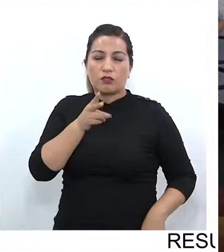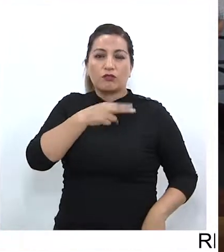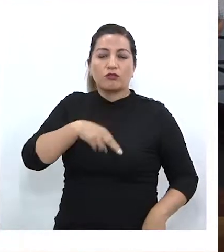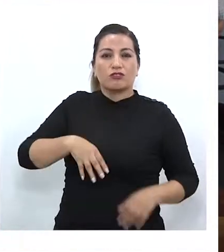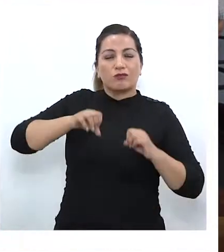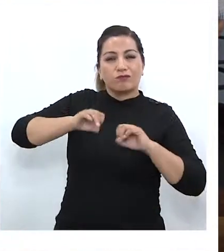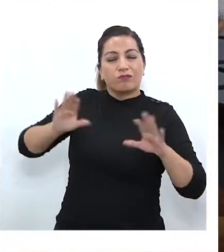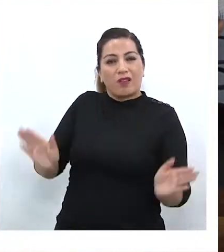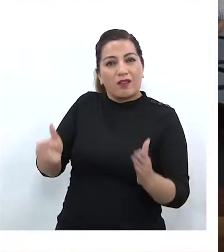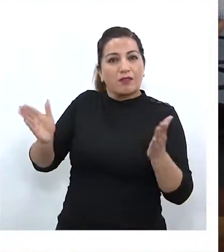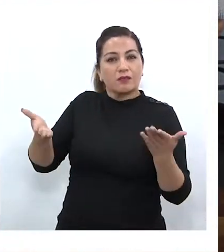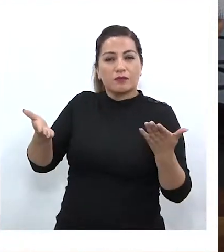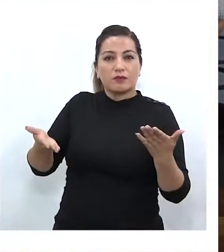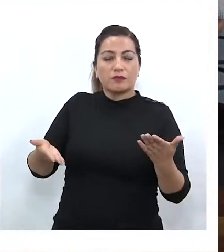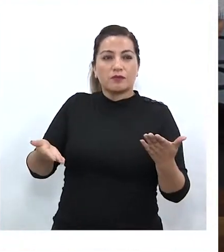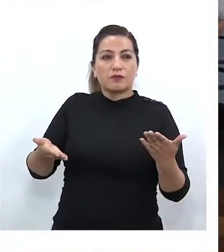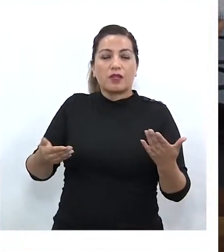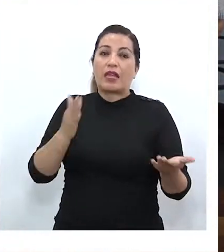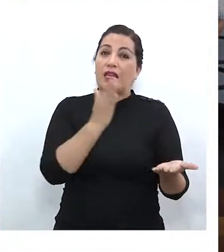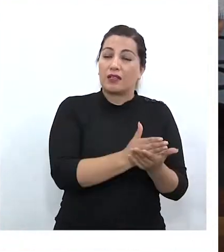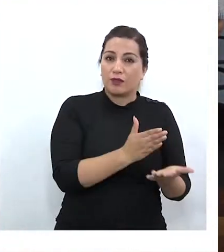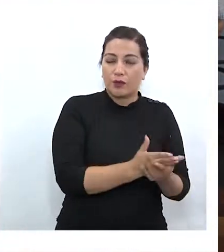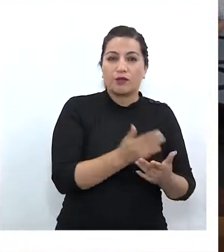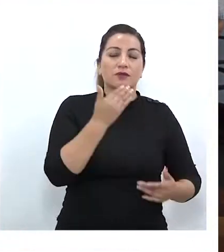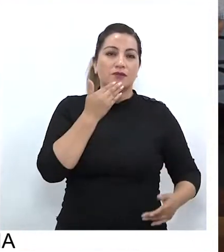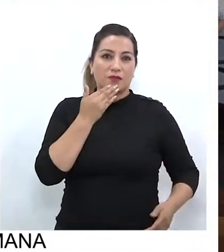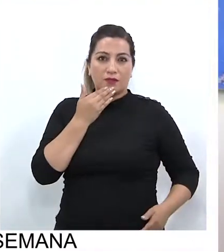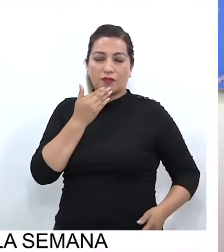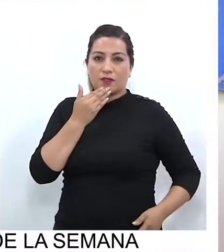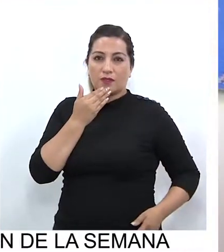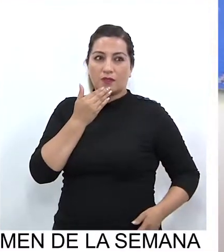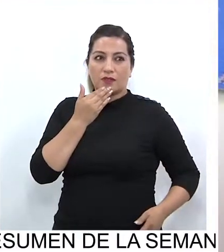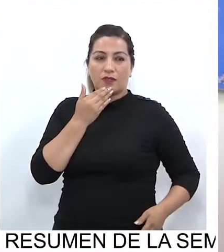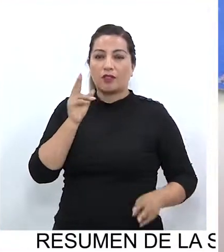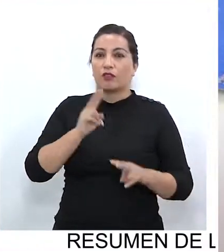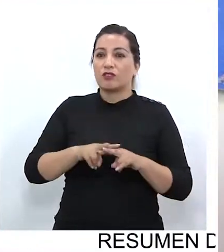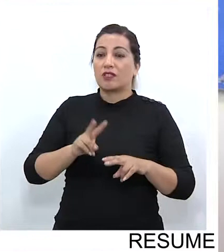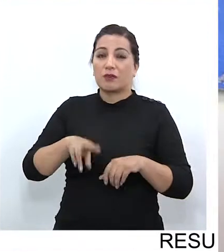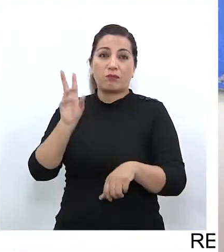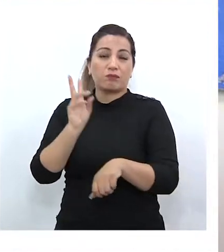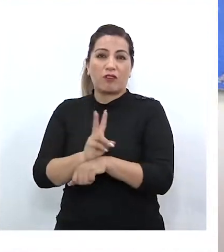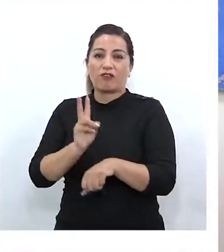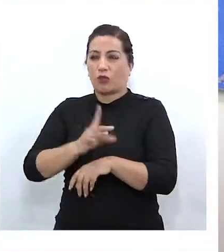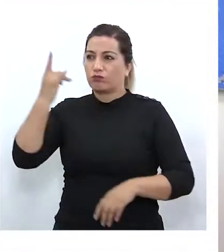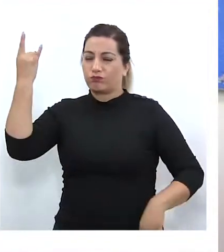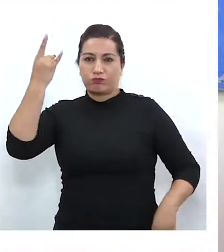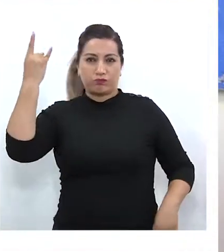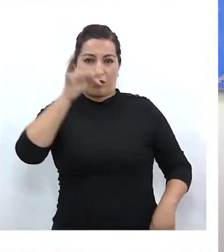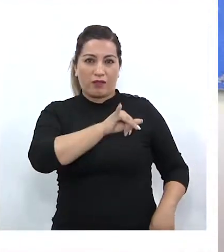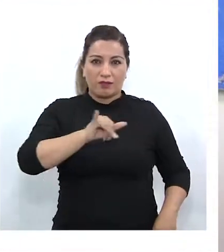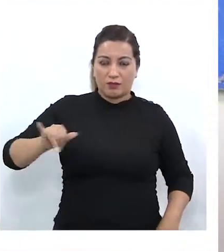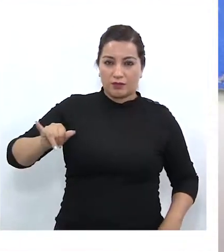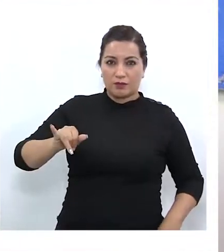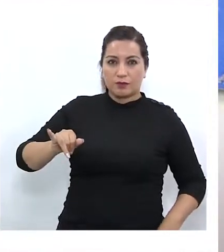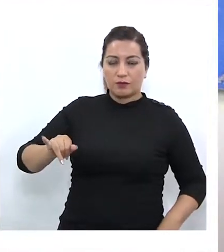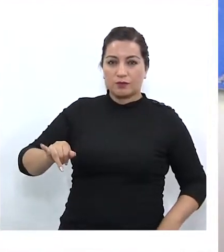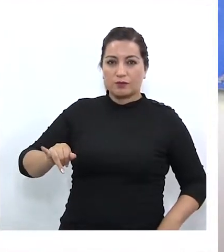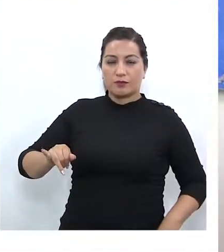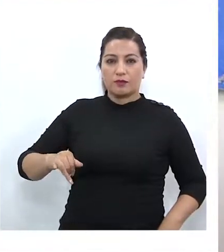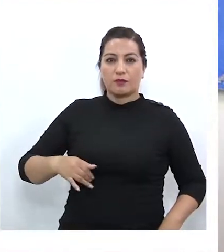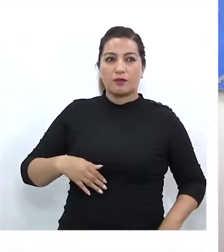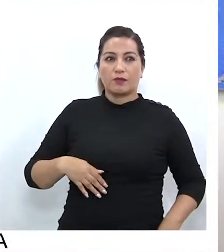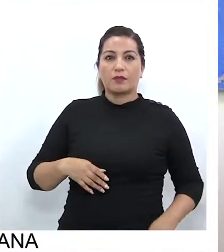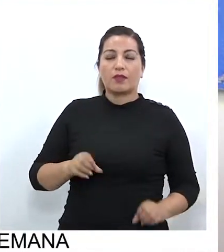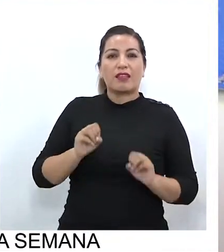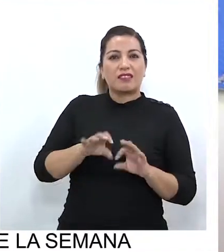nosotros promoviendo efectivamente, que tanto a nivel escolar como también donde se forman los docentes en las universidades para que luego ellos